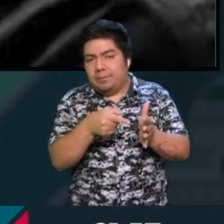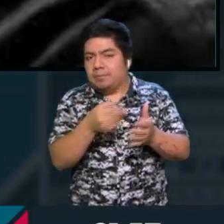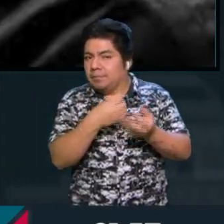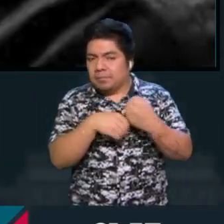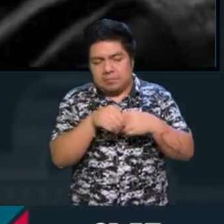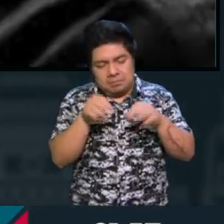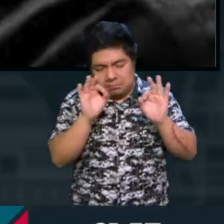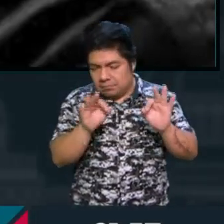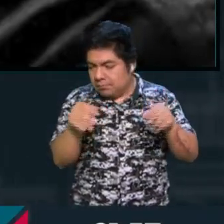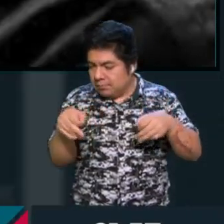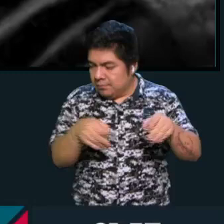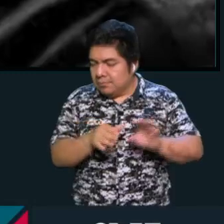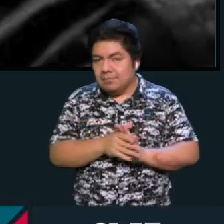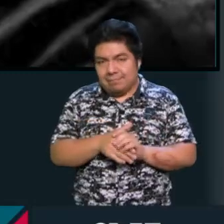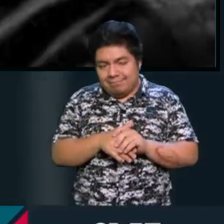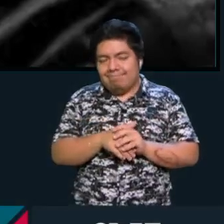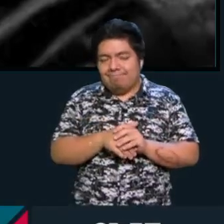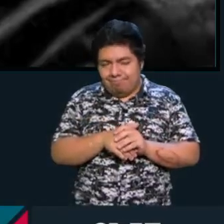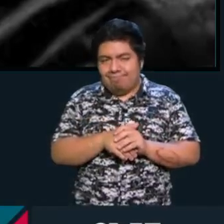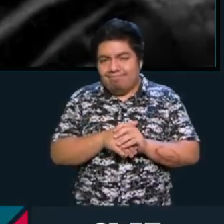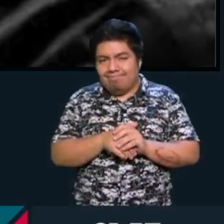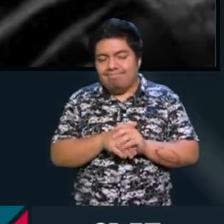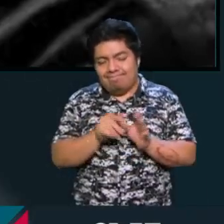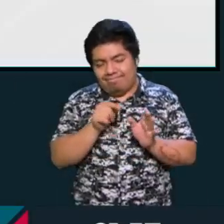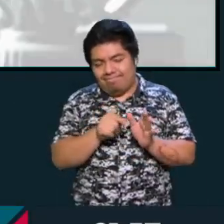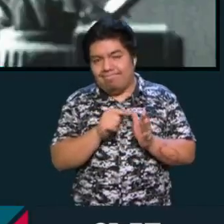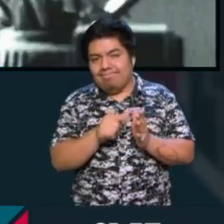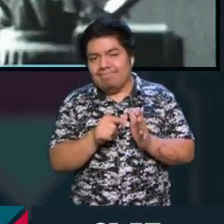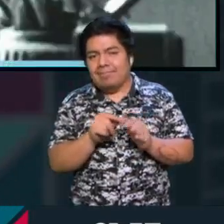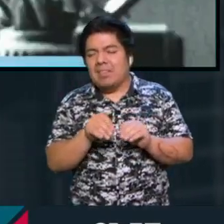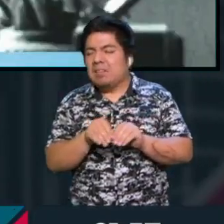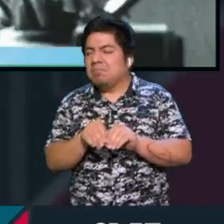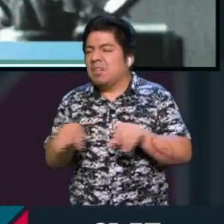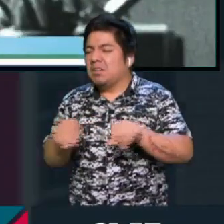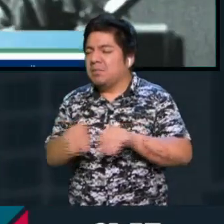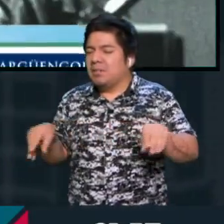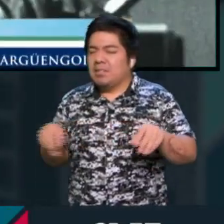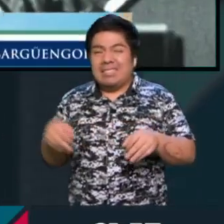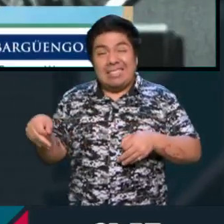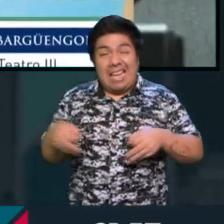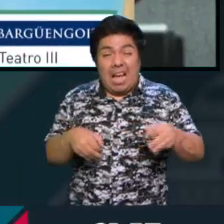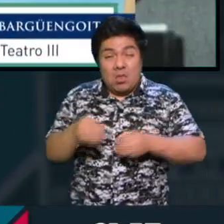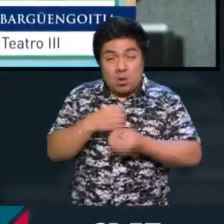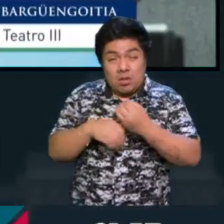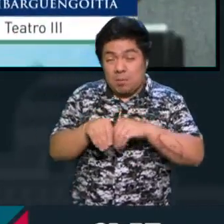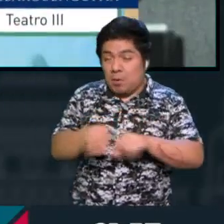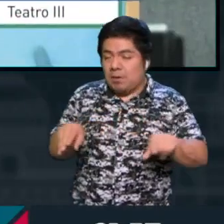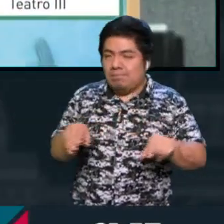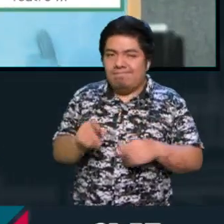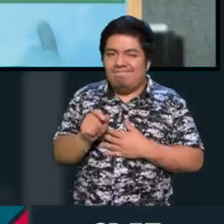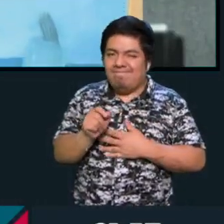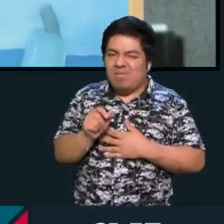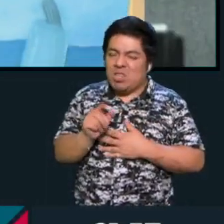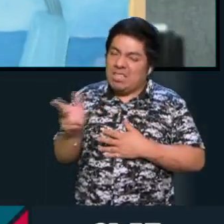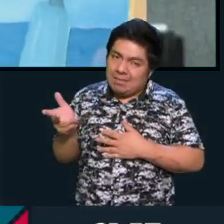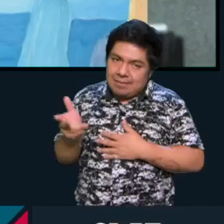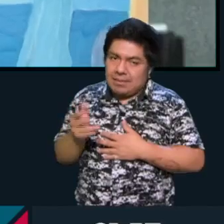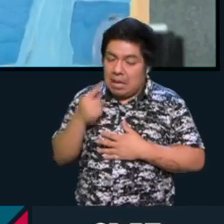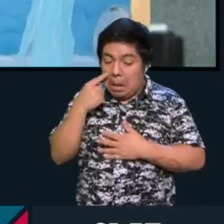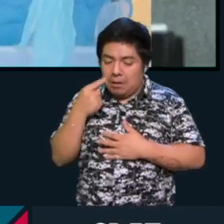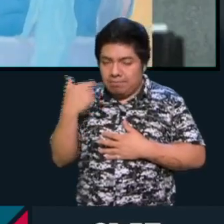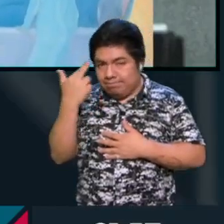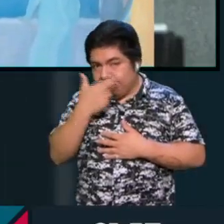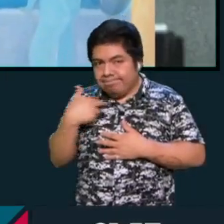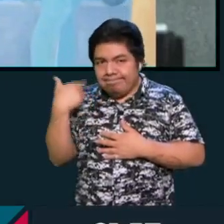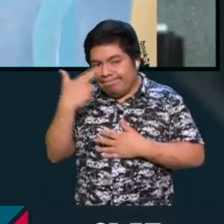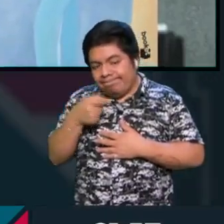de teatro. Además, hay que decirlo, poco se publica teatro ya hoy en día, y entonces uno tiene que recurrir